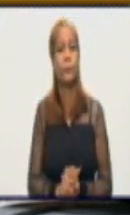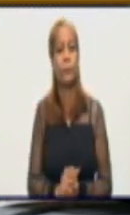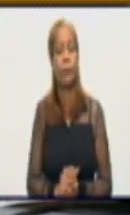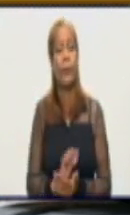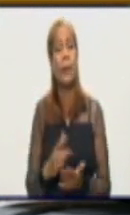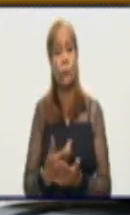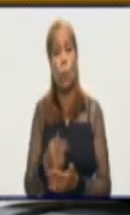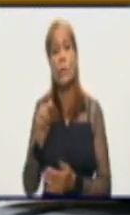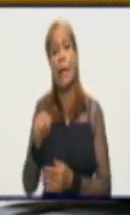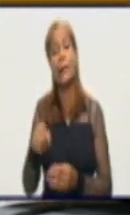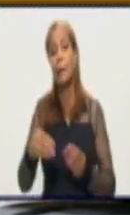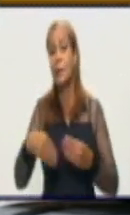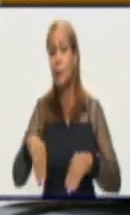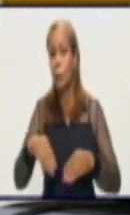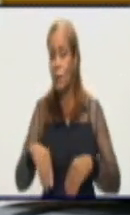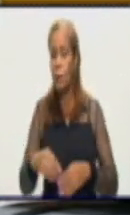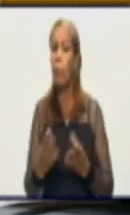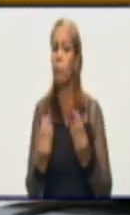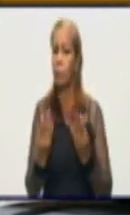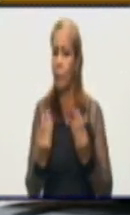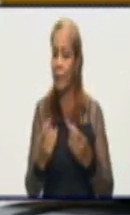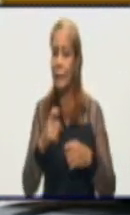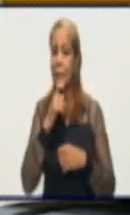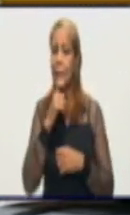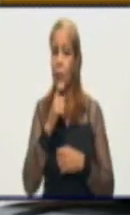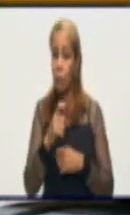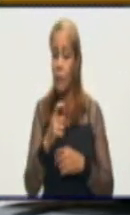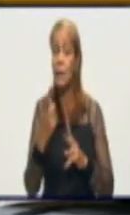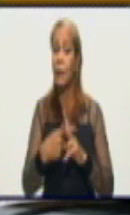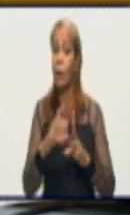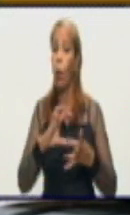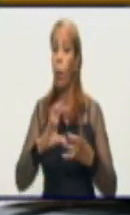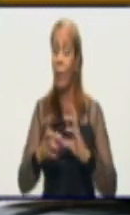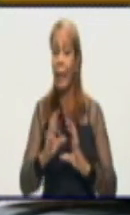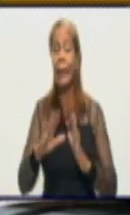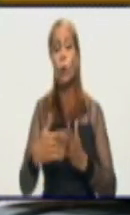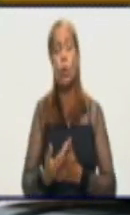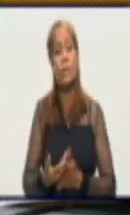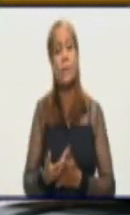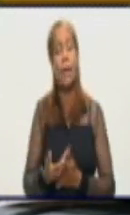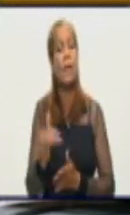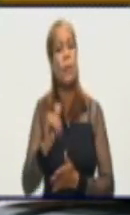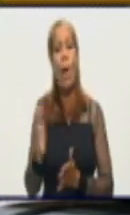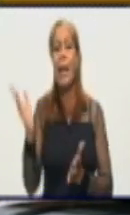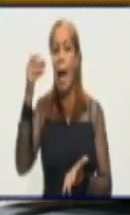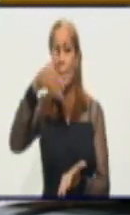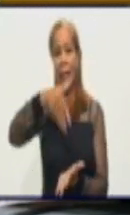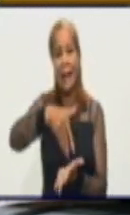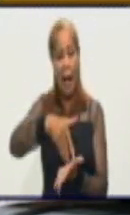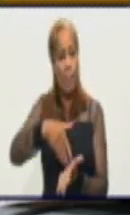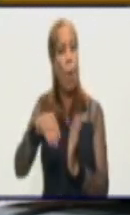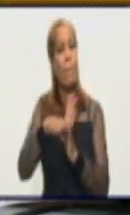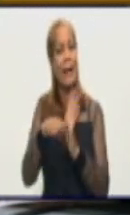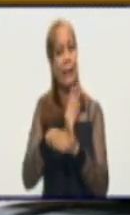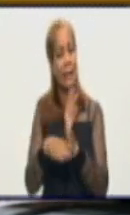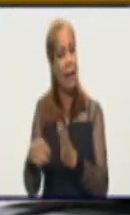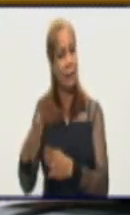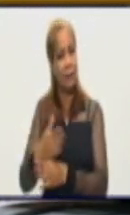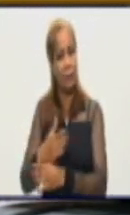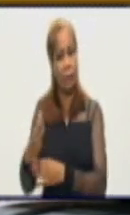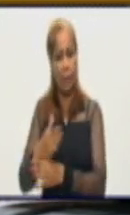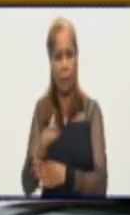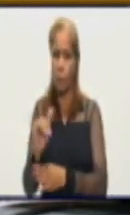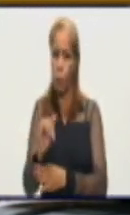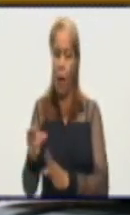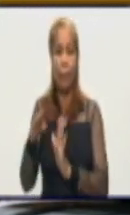una situación bastante compleja. Esta situación, bueno, nos hace tomar medidas diferentes. Medidas que, como bien decía